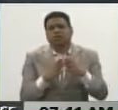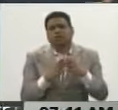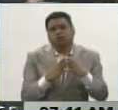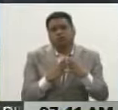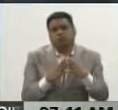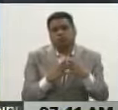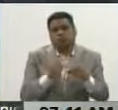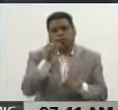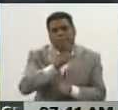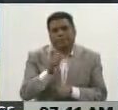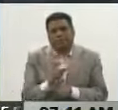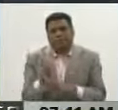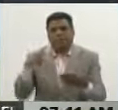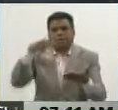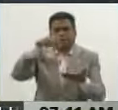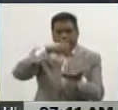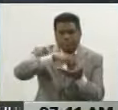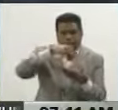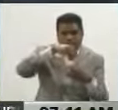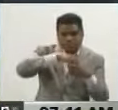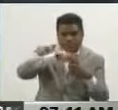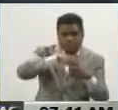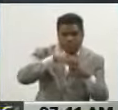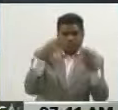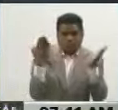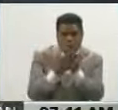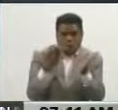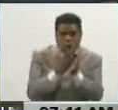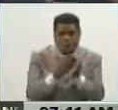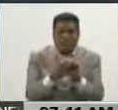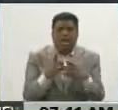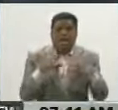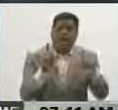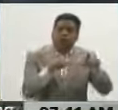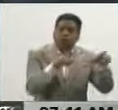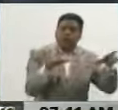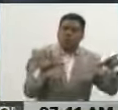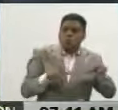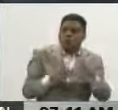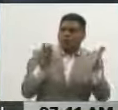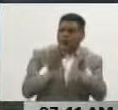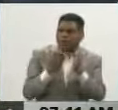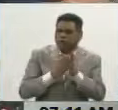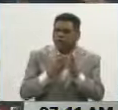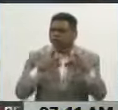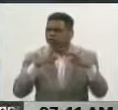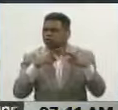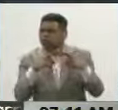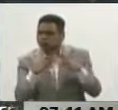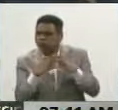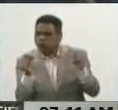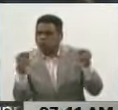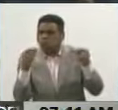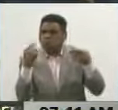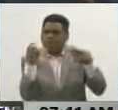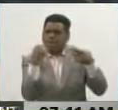clase, que esté en salones de clase, que esté en espacios educativos de todo tipo, de todos los niveles.